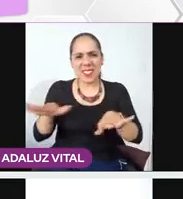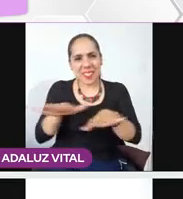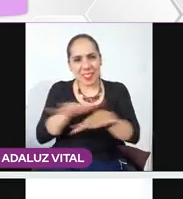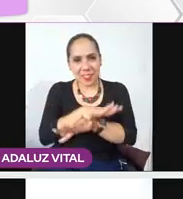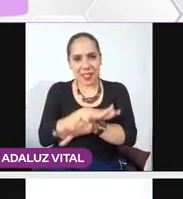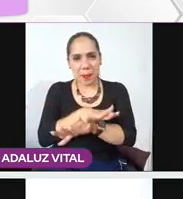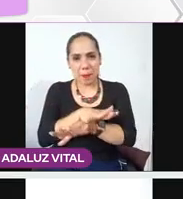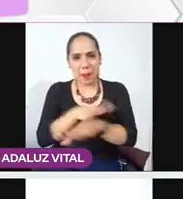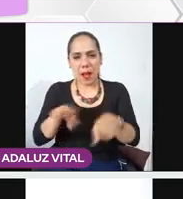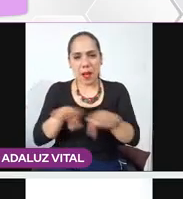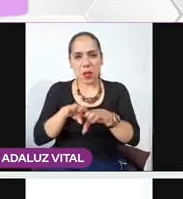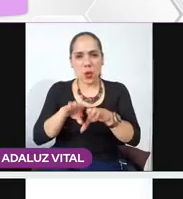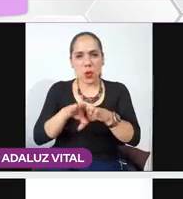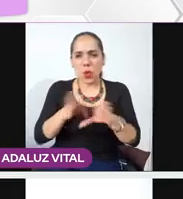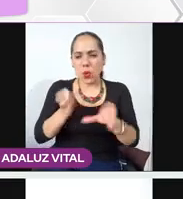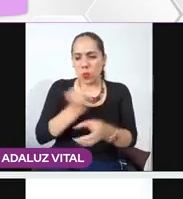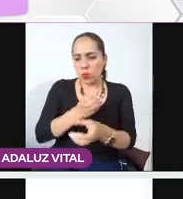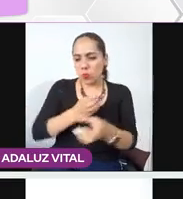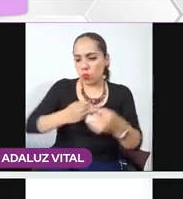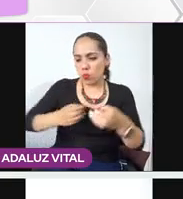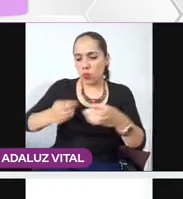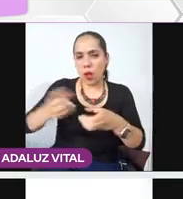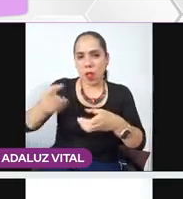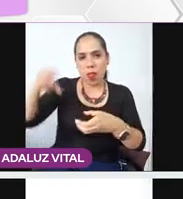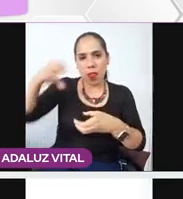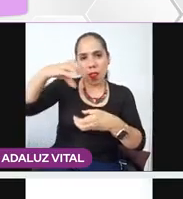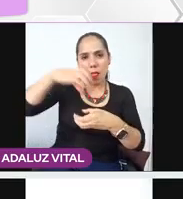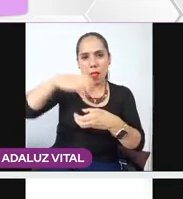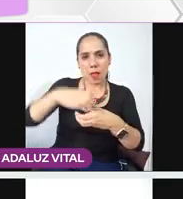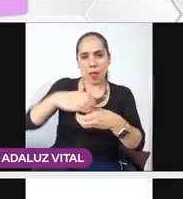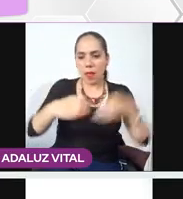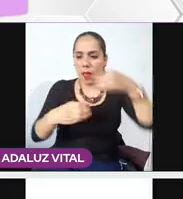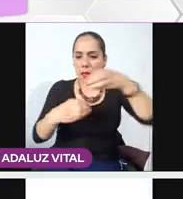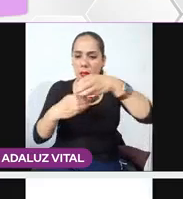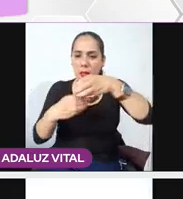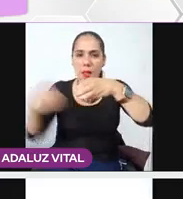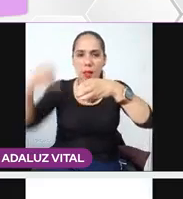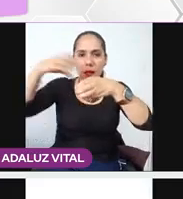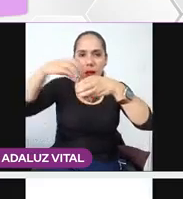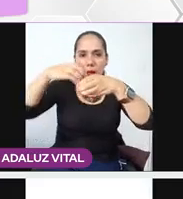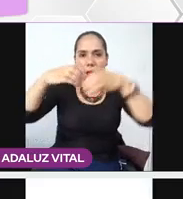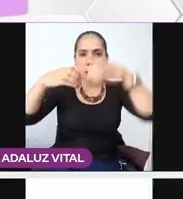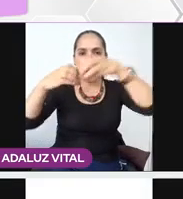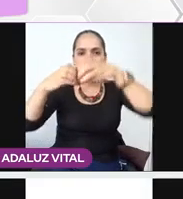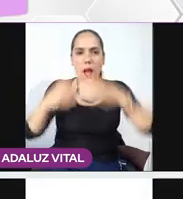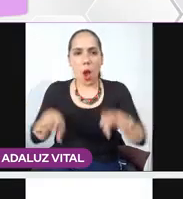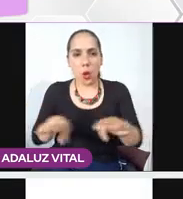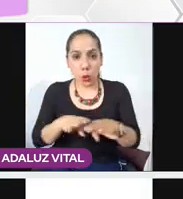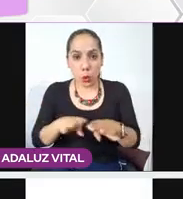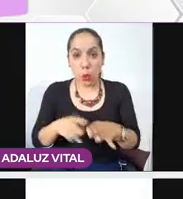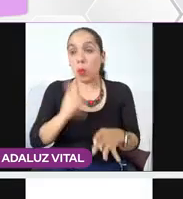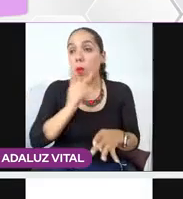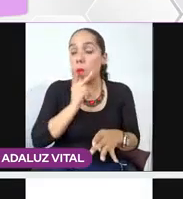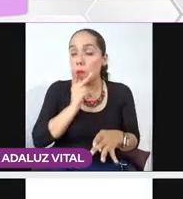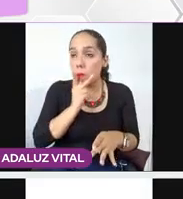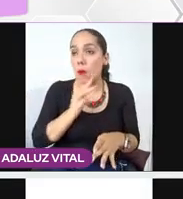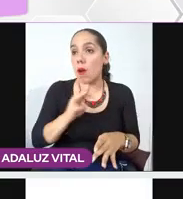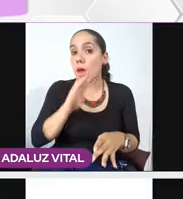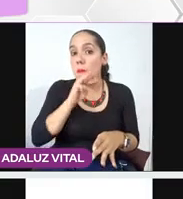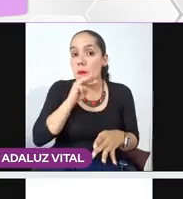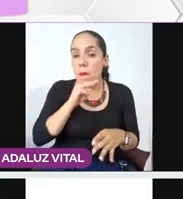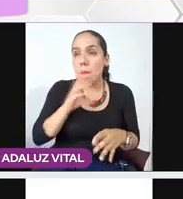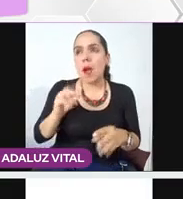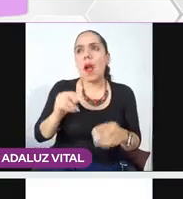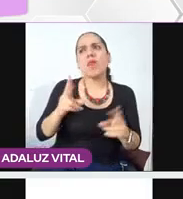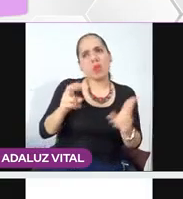Entonces, aquí, obviamente esto de mamá, papá, es prácticamente reciente.